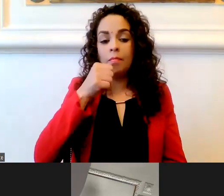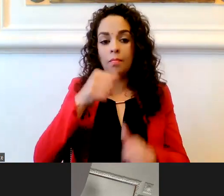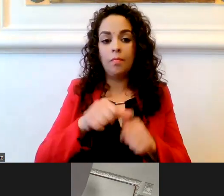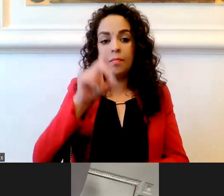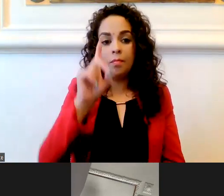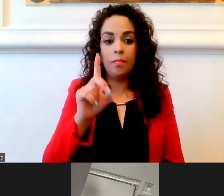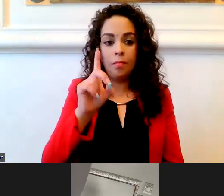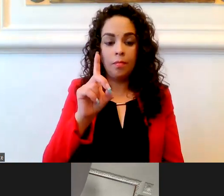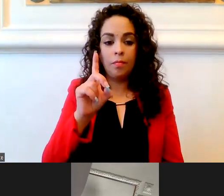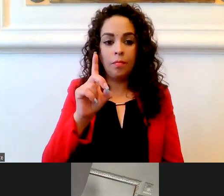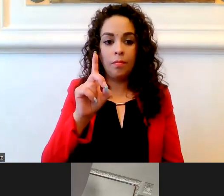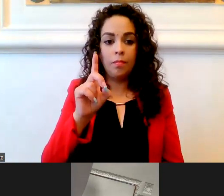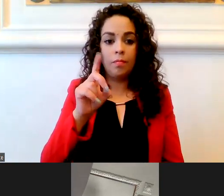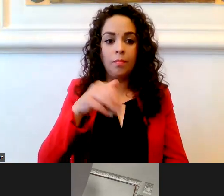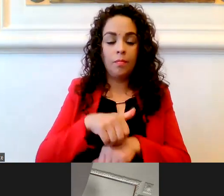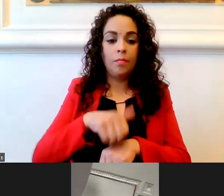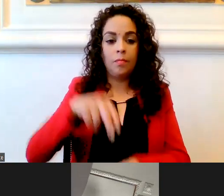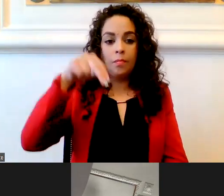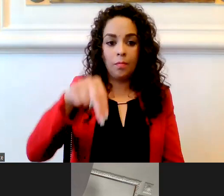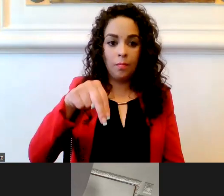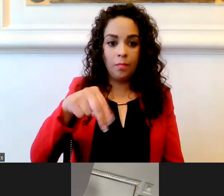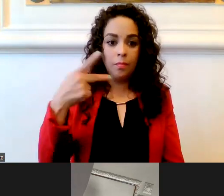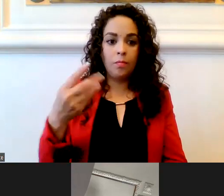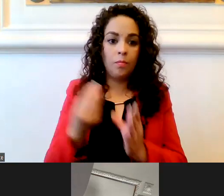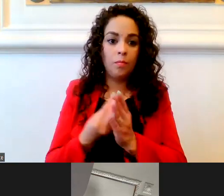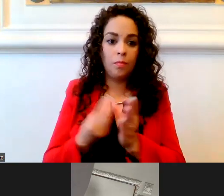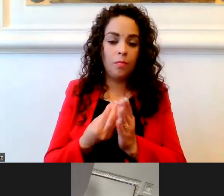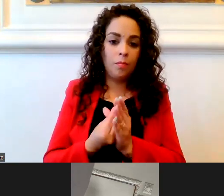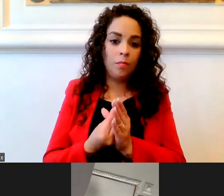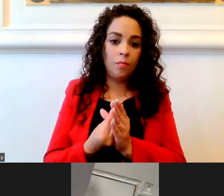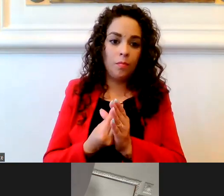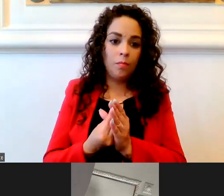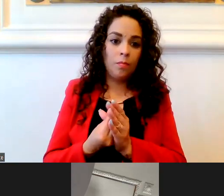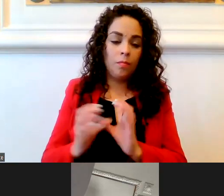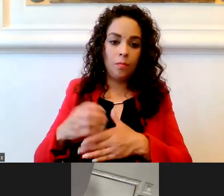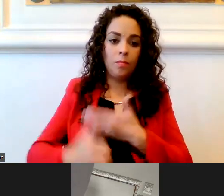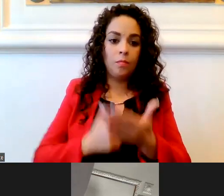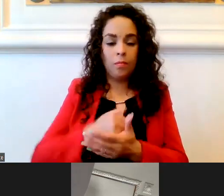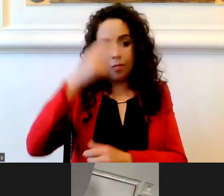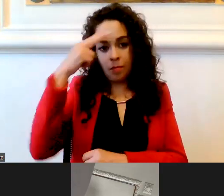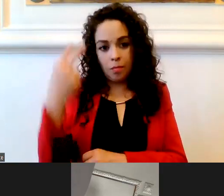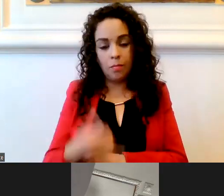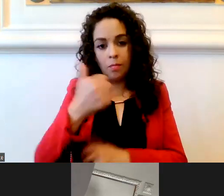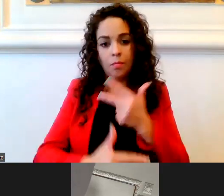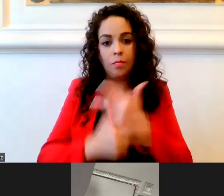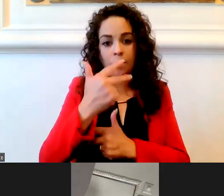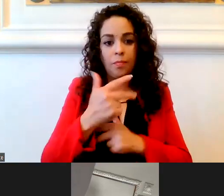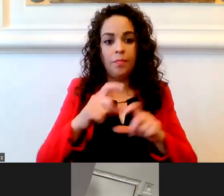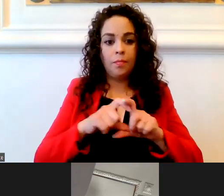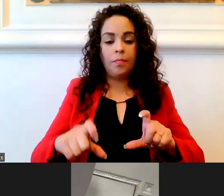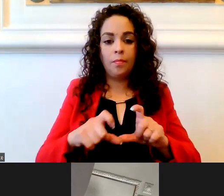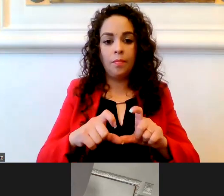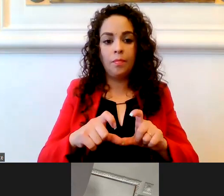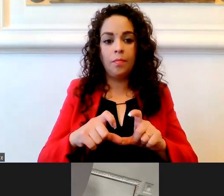de México, como el artículo 13, fracción décima de la Ley Orgánica del Congreso de la Ciudad de México, señala como competencia del